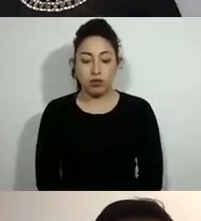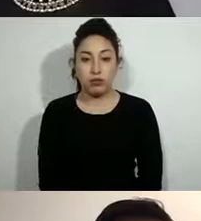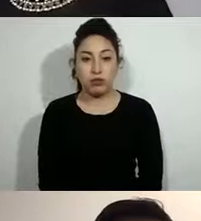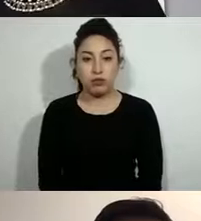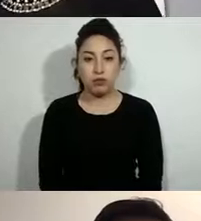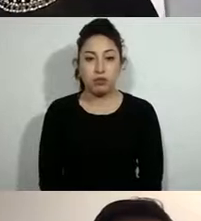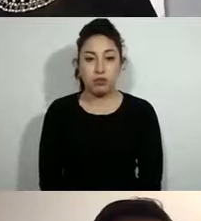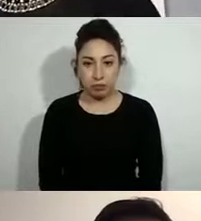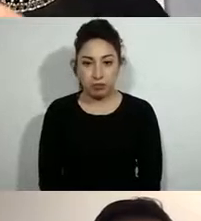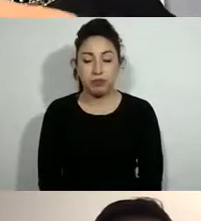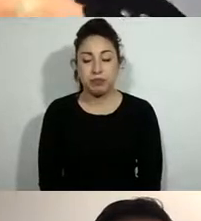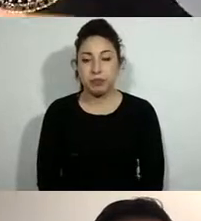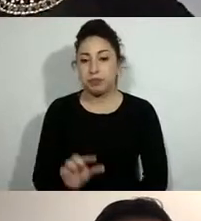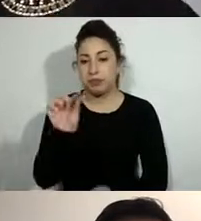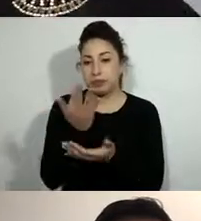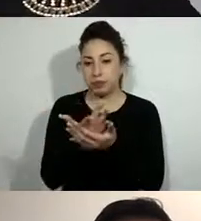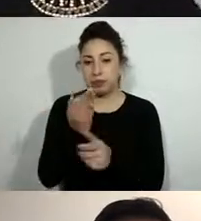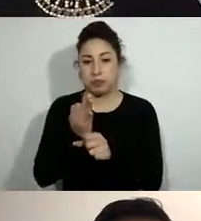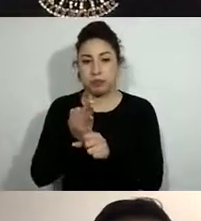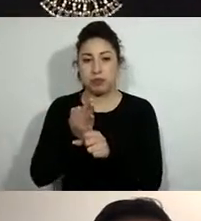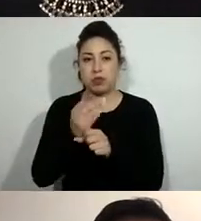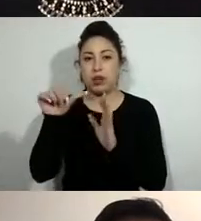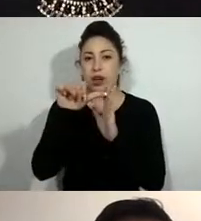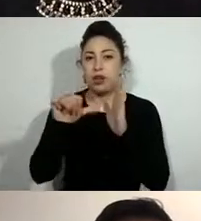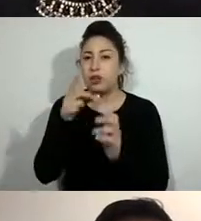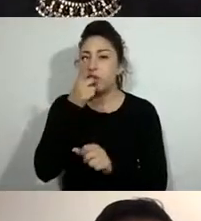Sí, diputada presidenta, permítame buscarla. ¿Es artículo qué?